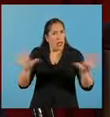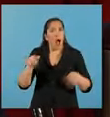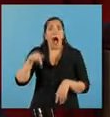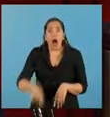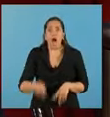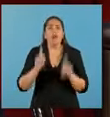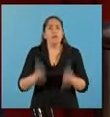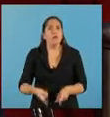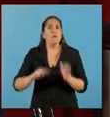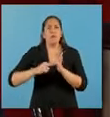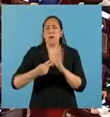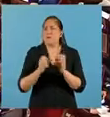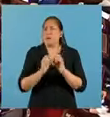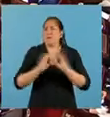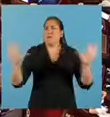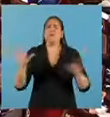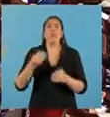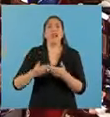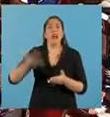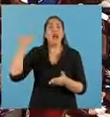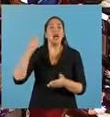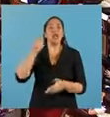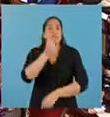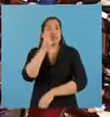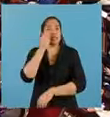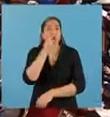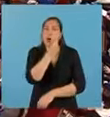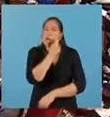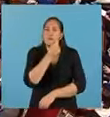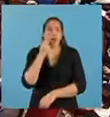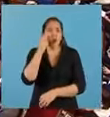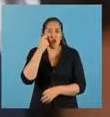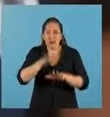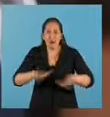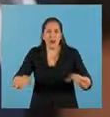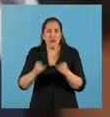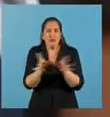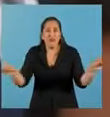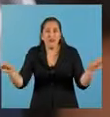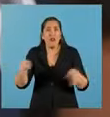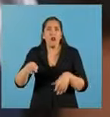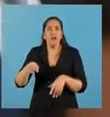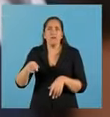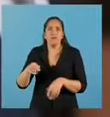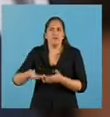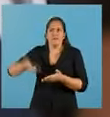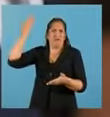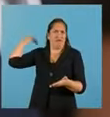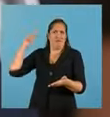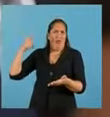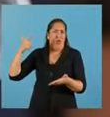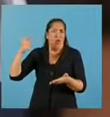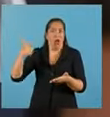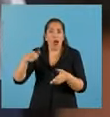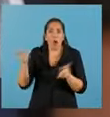más importante desde el año 2000, con el riesgo de perder el logro de ser un país libre de esa